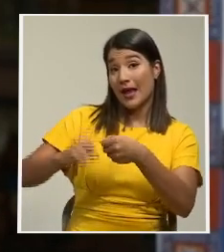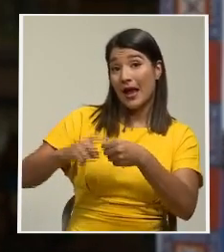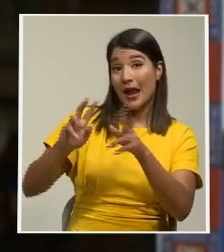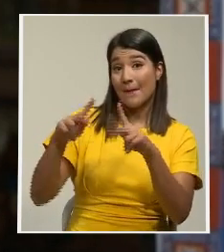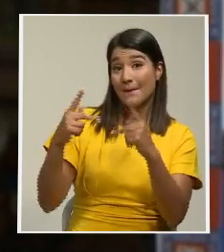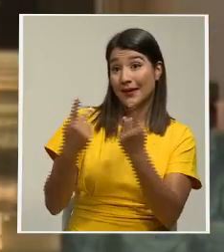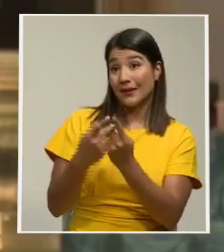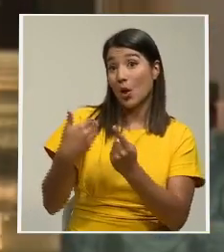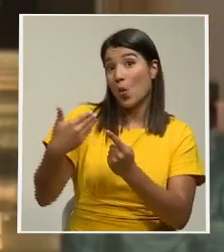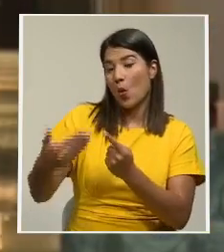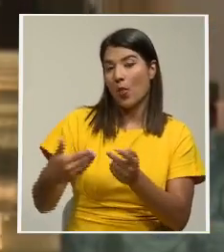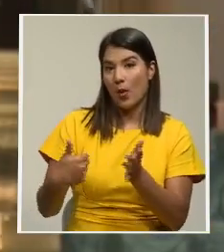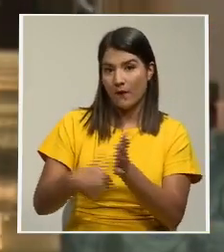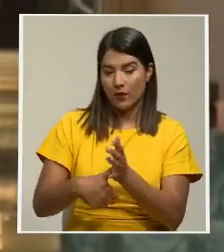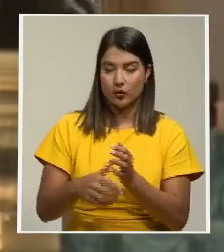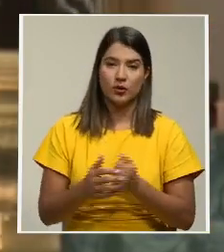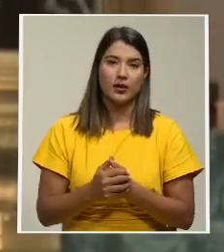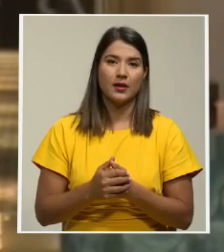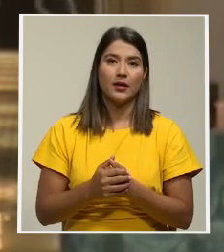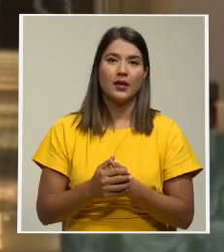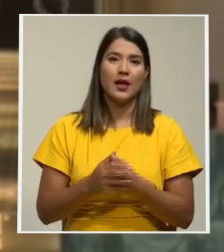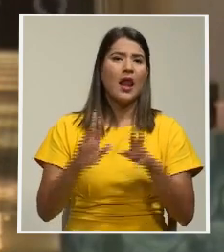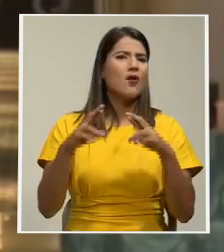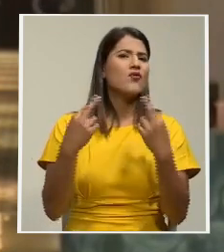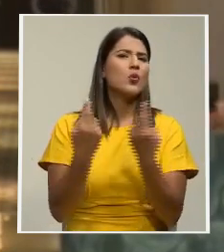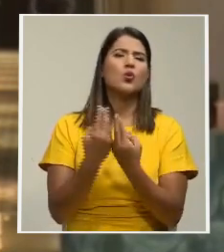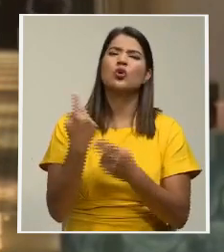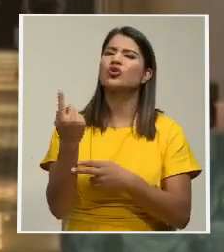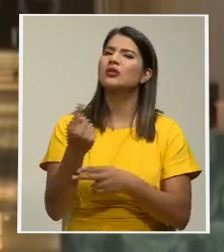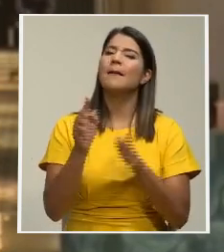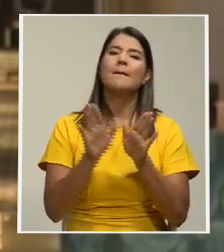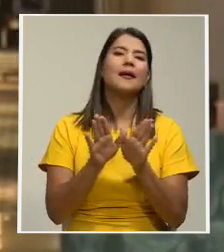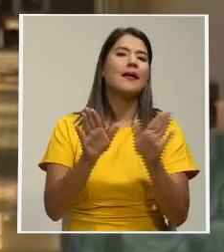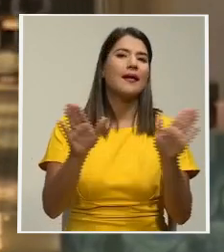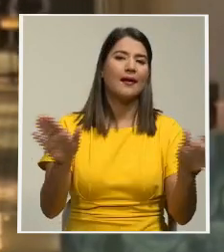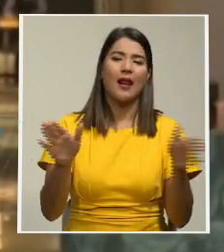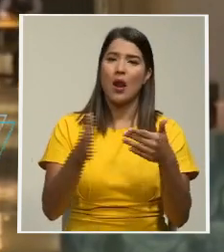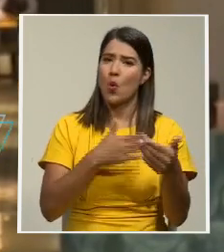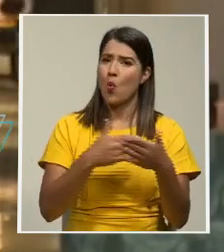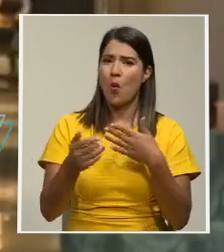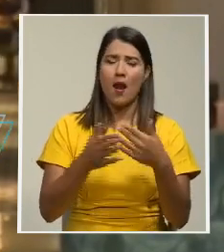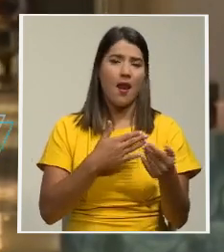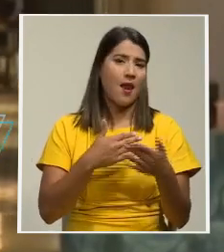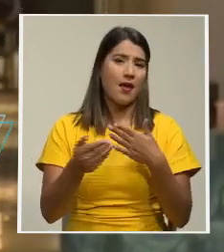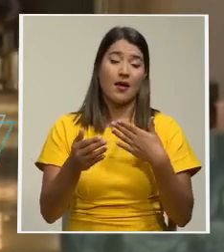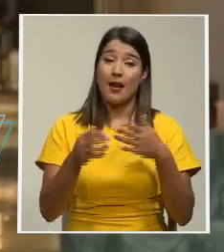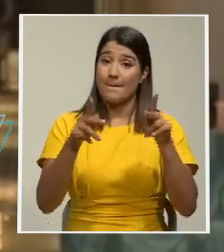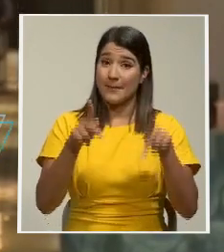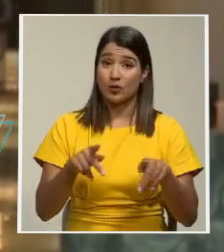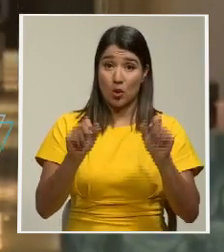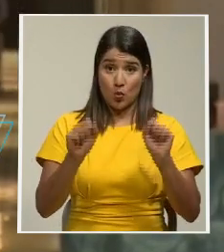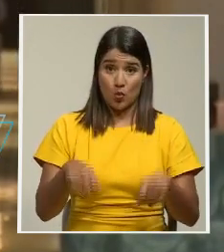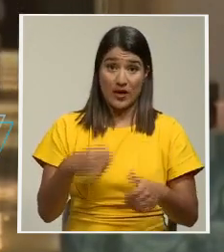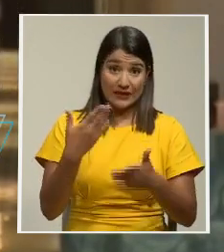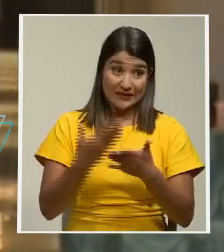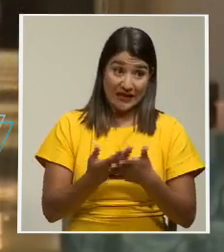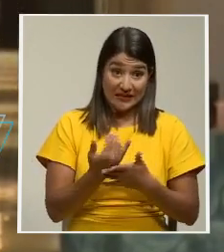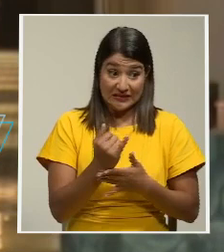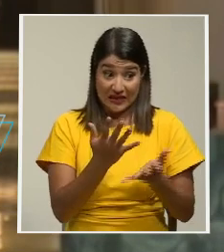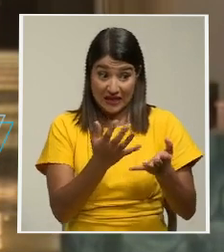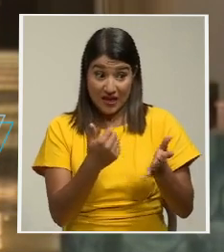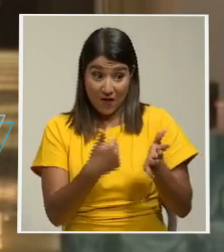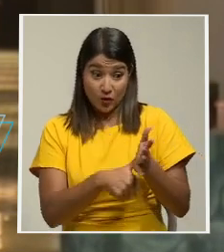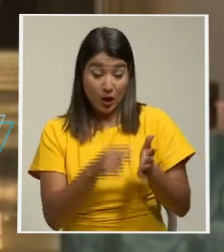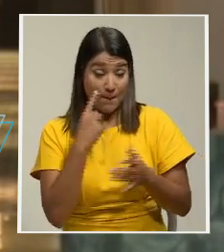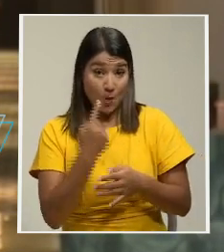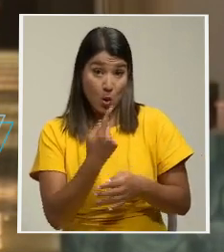emiten el voto. Las convenciones siempre las hacemos abiertas, cualquier persona puede llegar, si le agrada un candidato, votar por